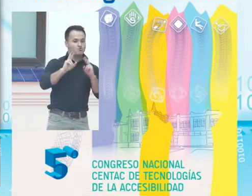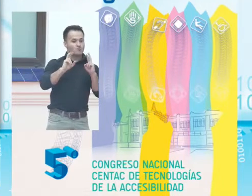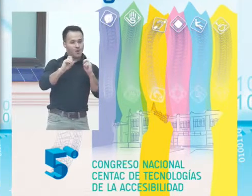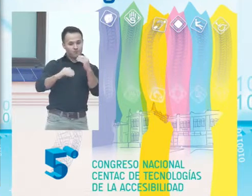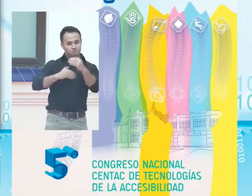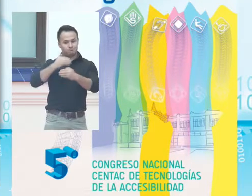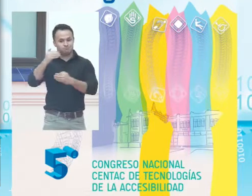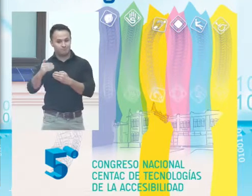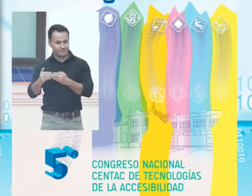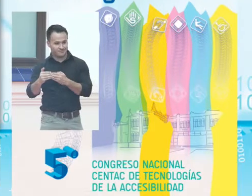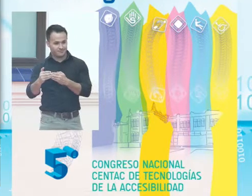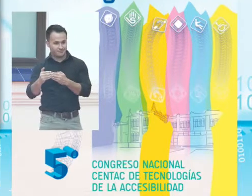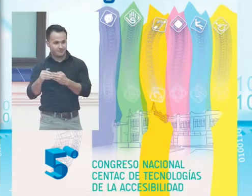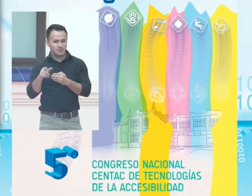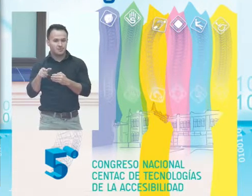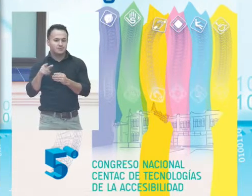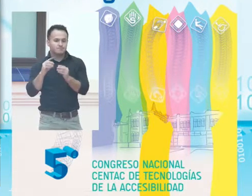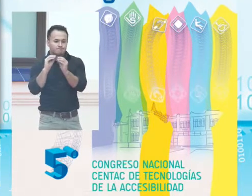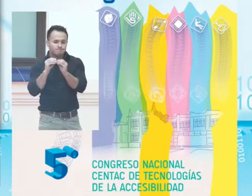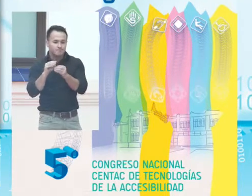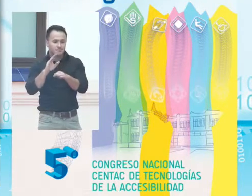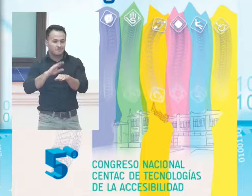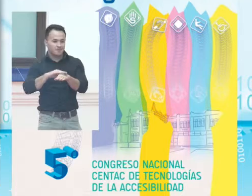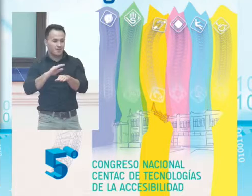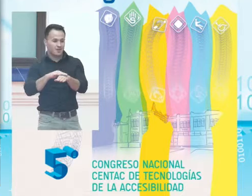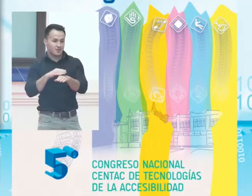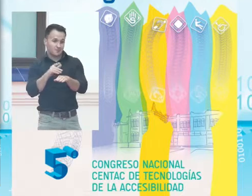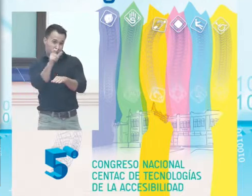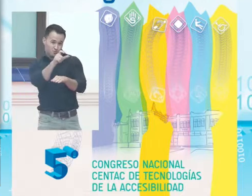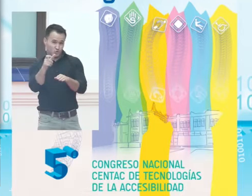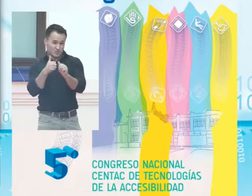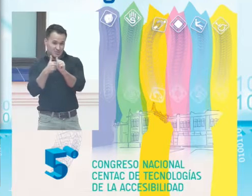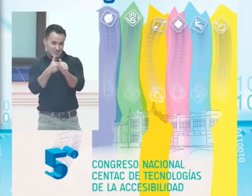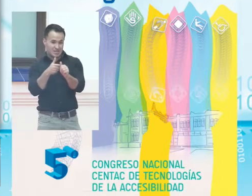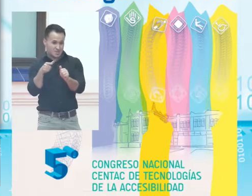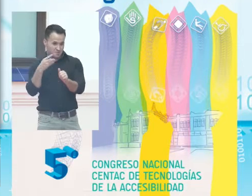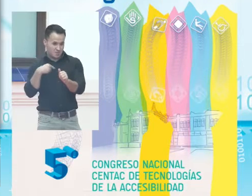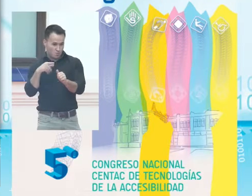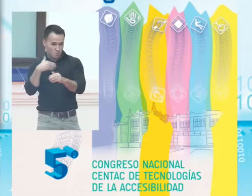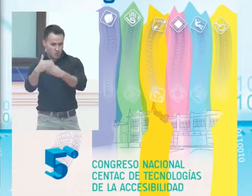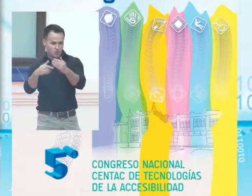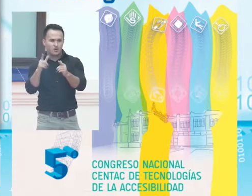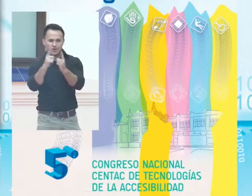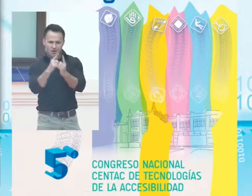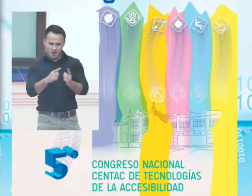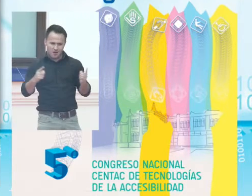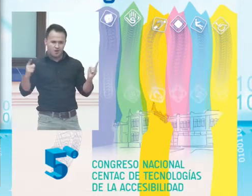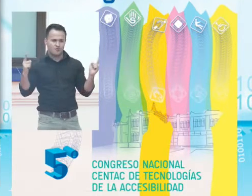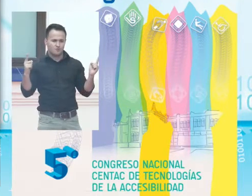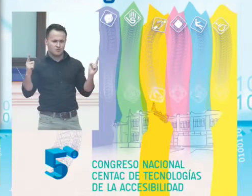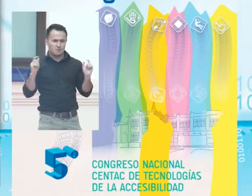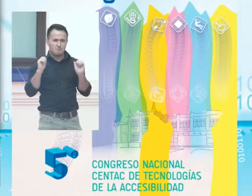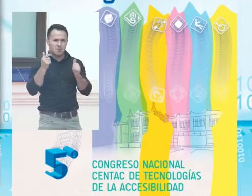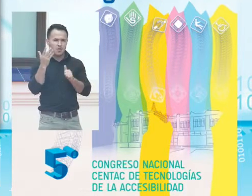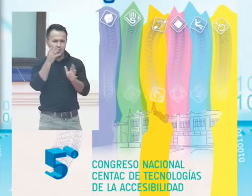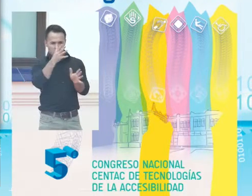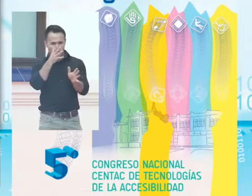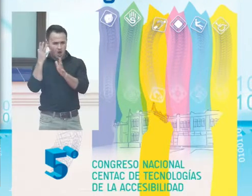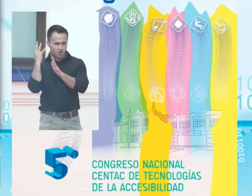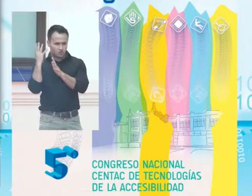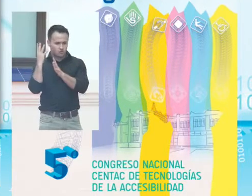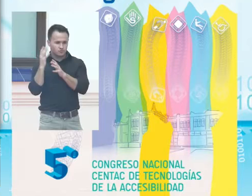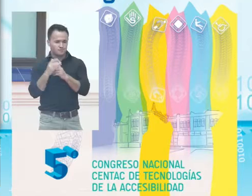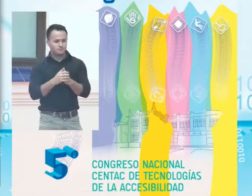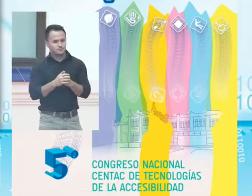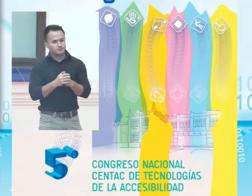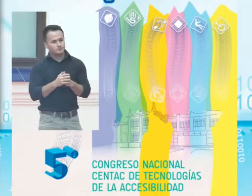hecho. Para los que siguen este proceso, ha sido larguísimo. Empezó hace 10 años.